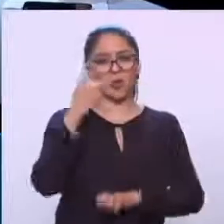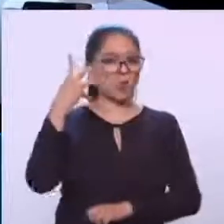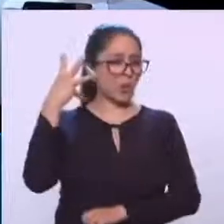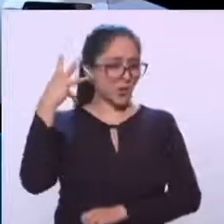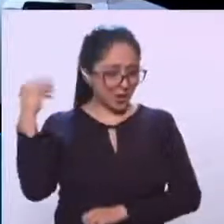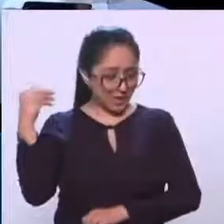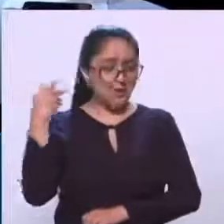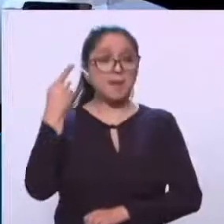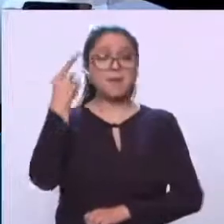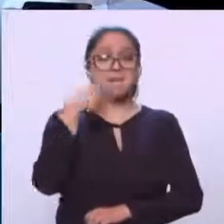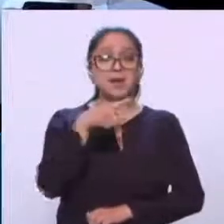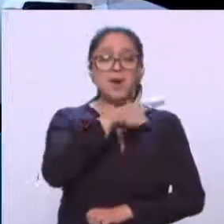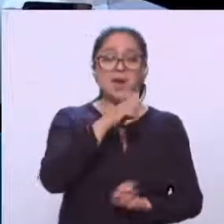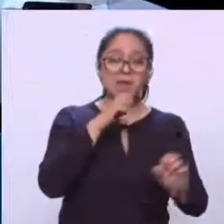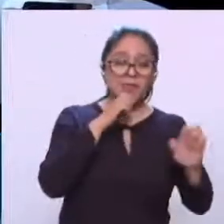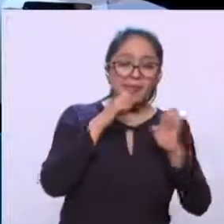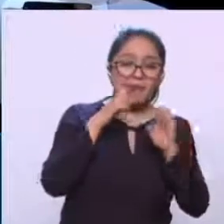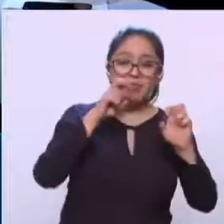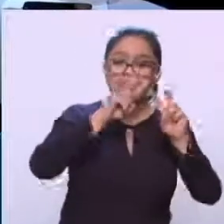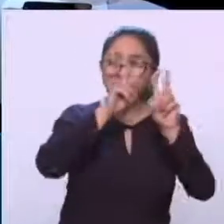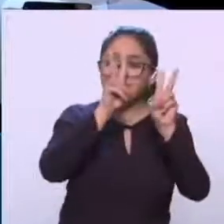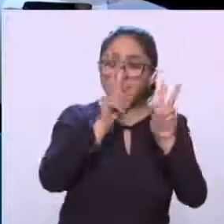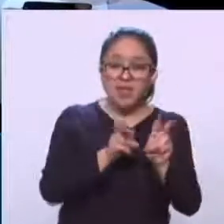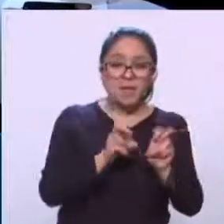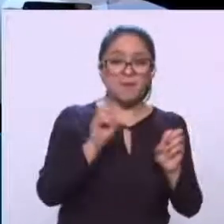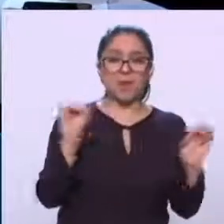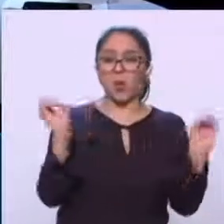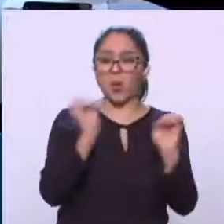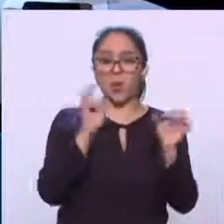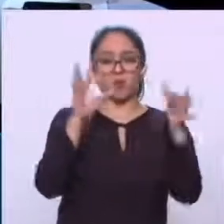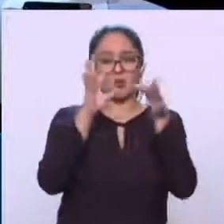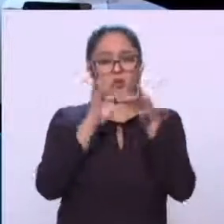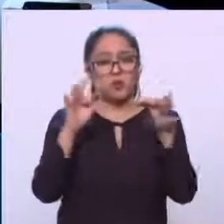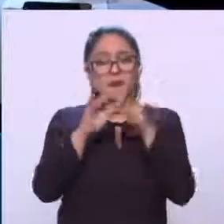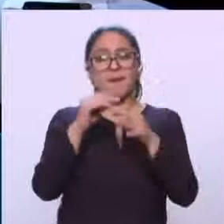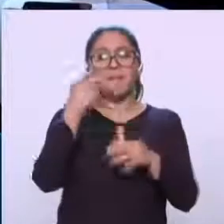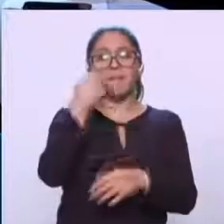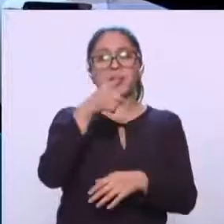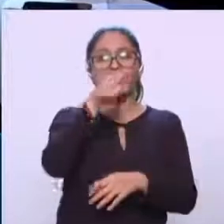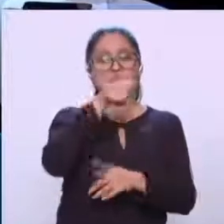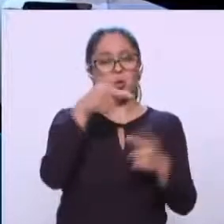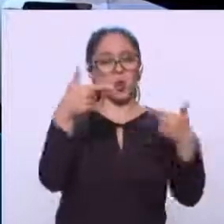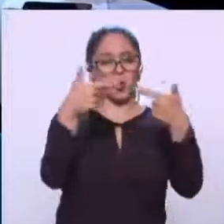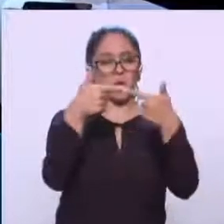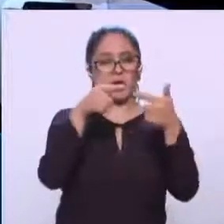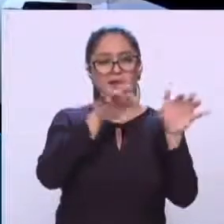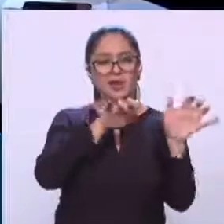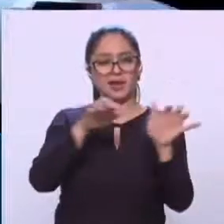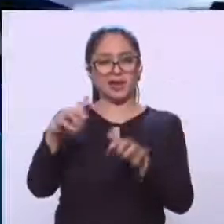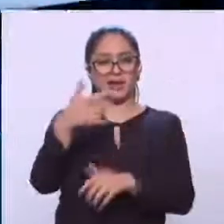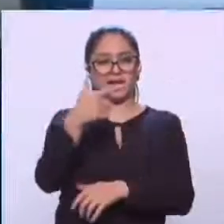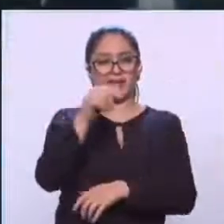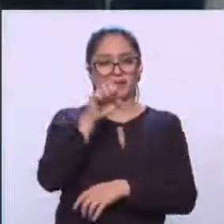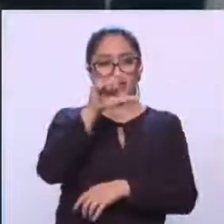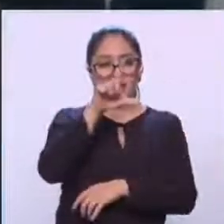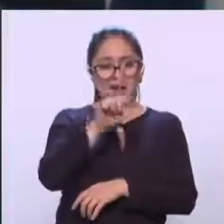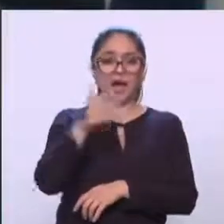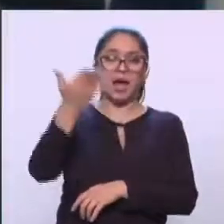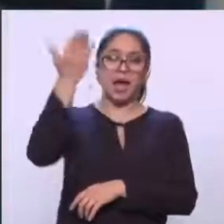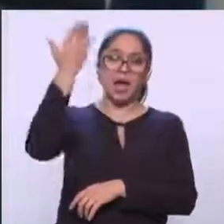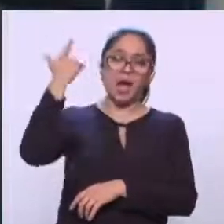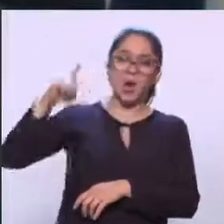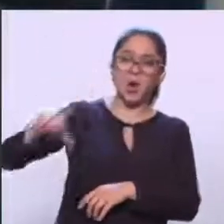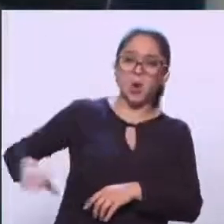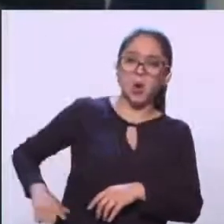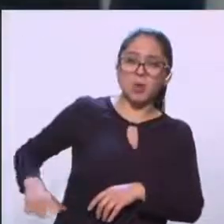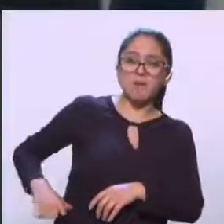no hablamos mucho en la entrevista, pero que seguramente si googlean Gisela Méndez van a encontrar, ella sale del gobierno de Colima un poco